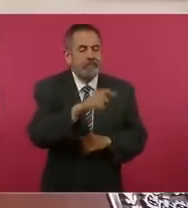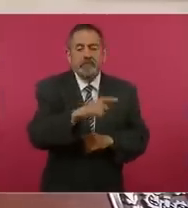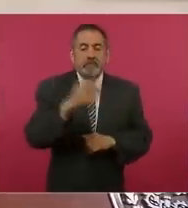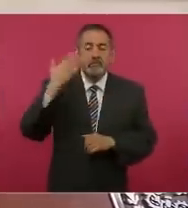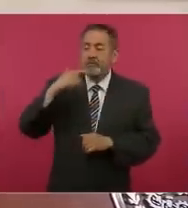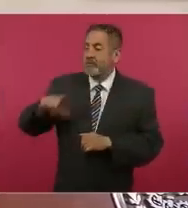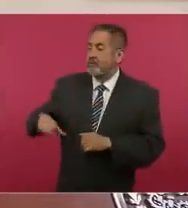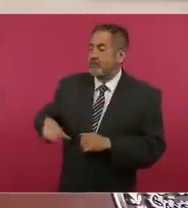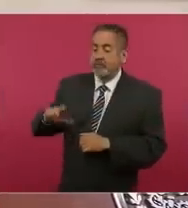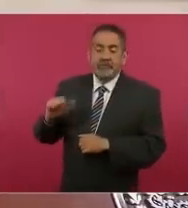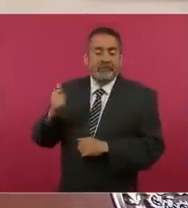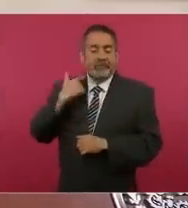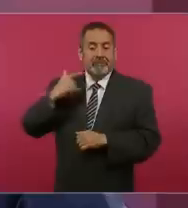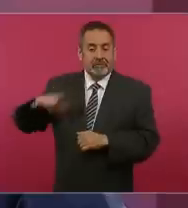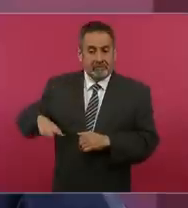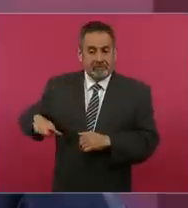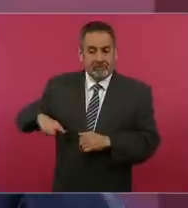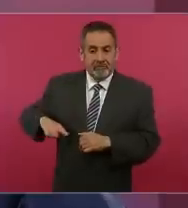anterior